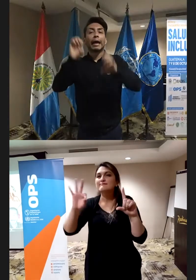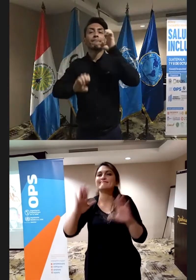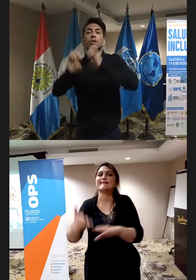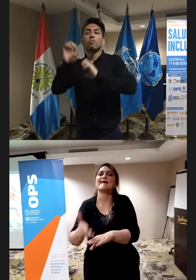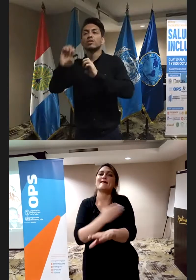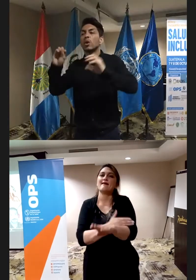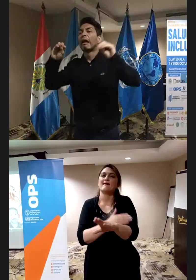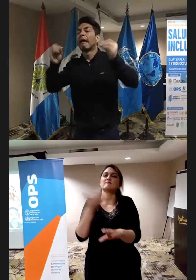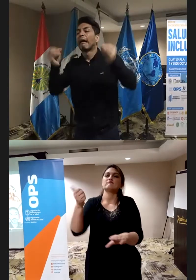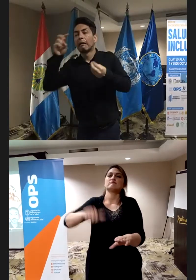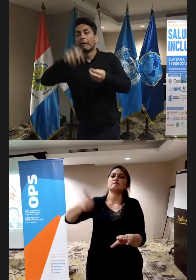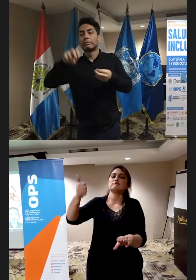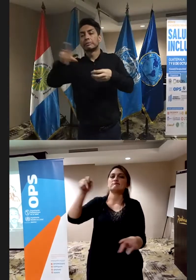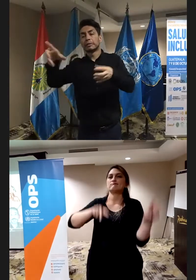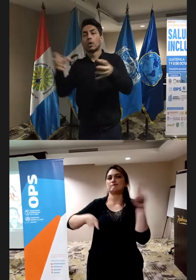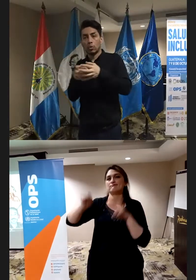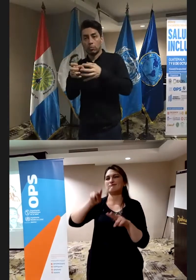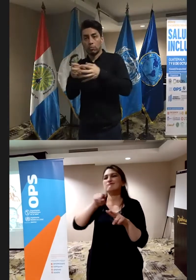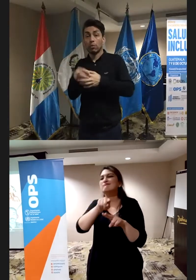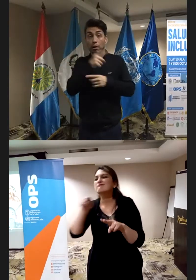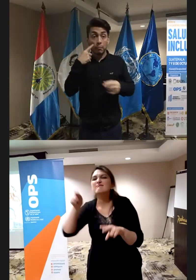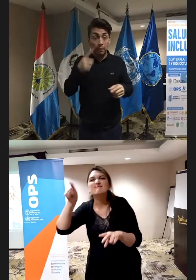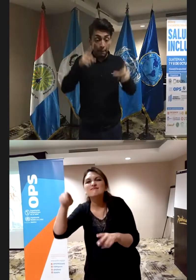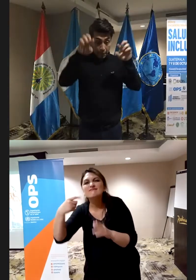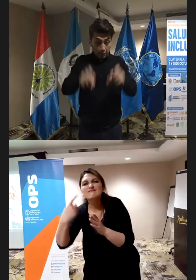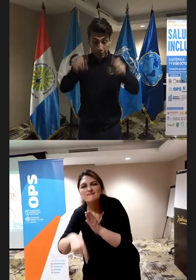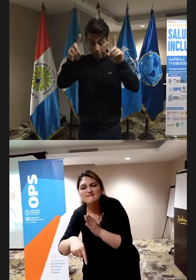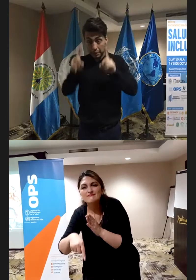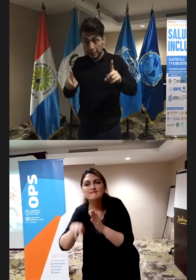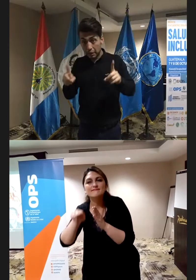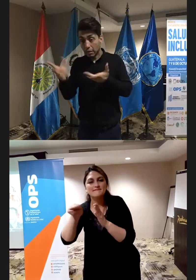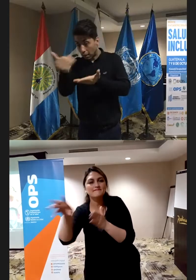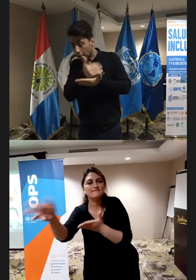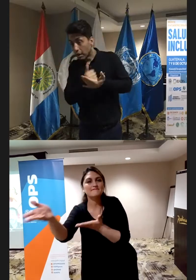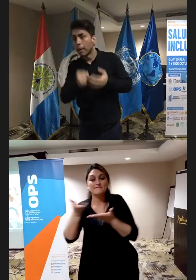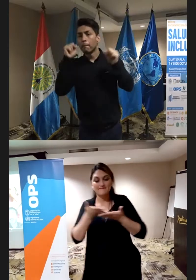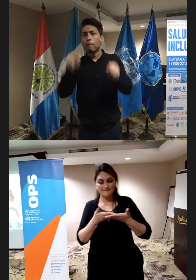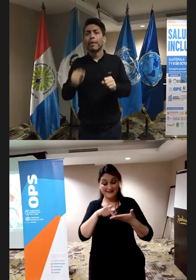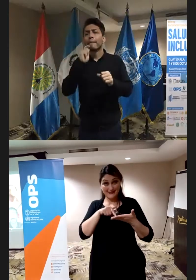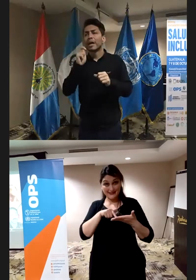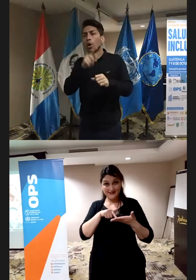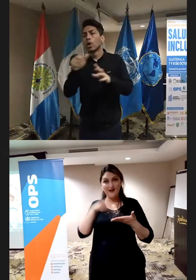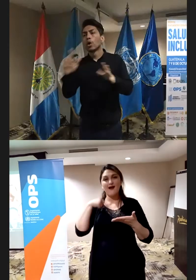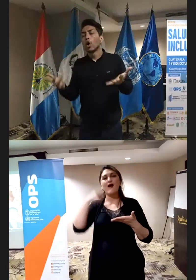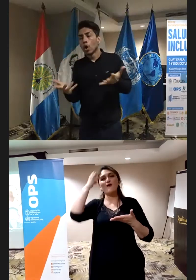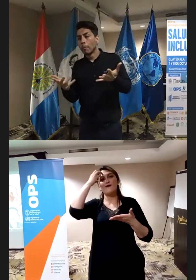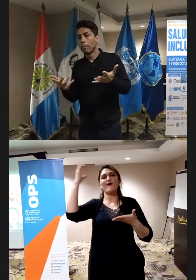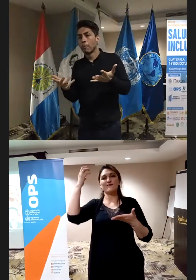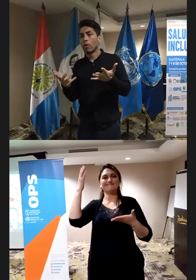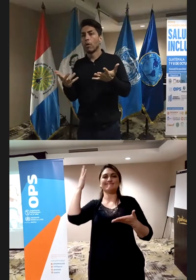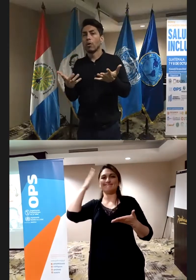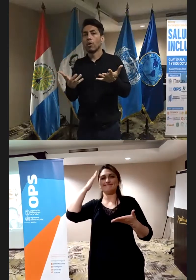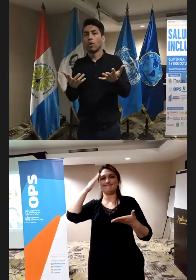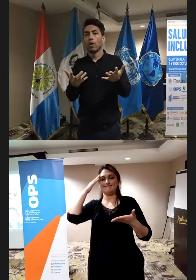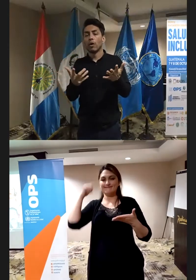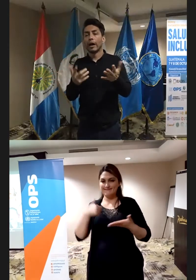necesidades. Los datos sobre las personas con discapacidad tienen el potencial de mejorar la programación. Lo hemos visto con Juan